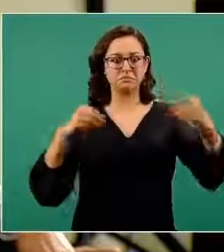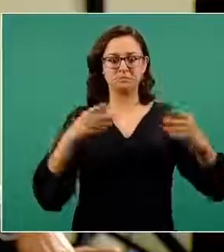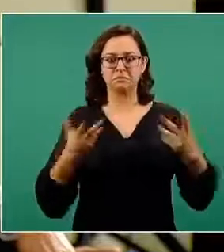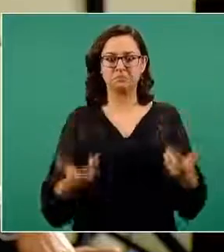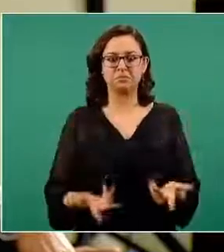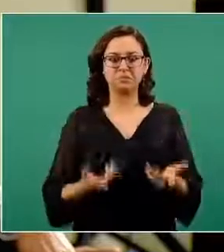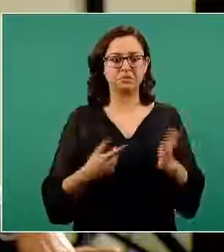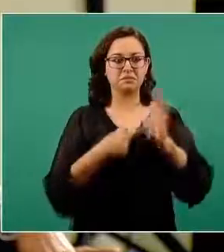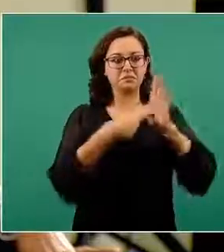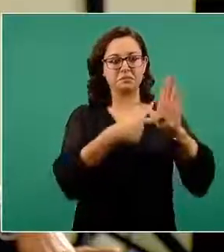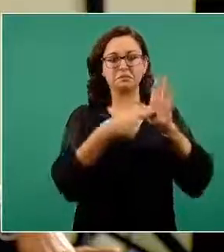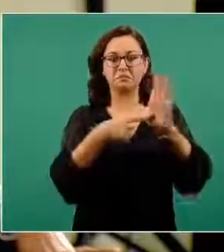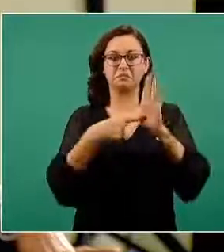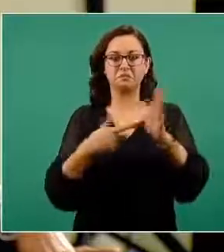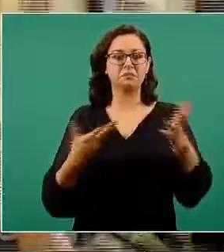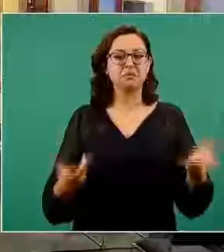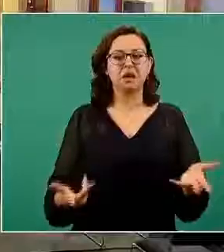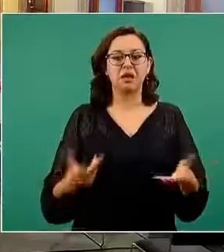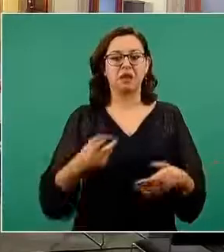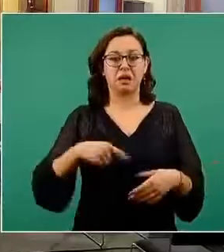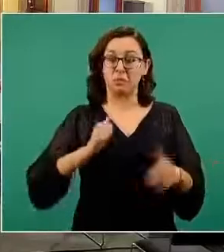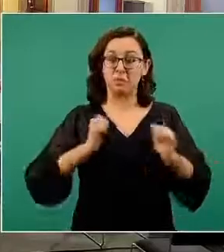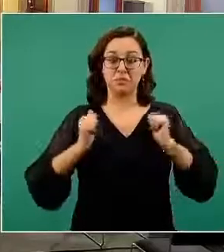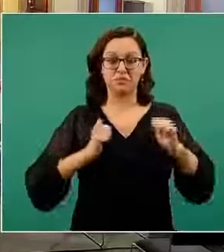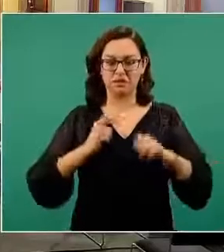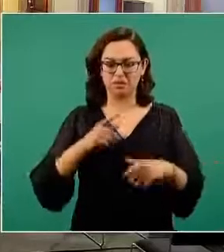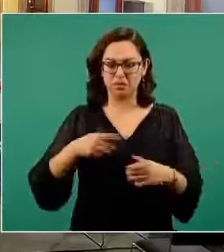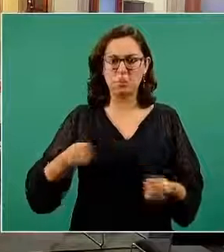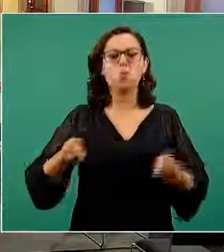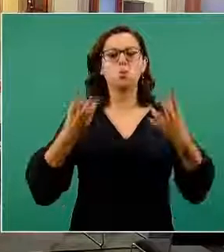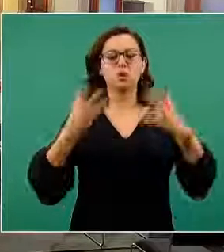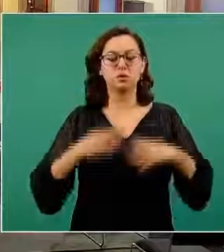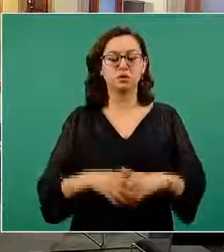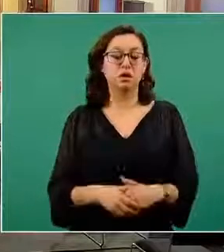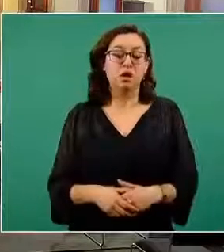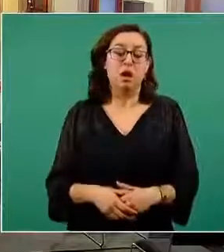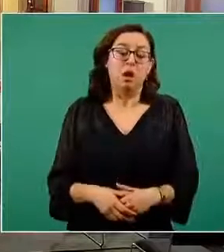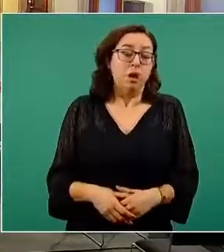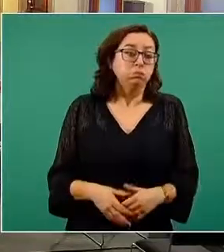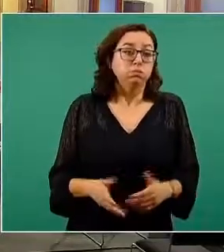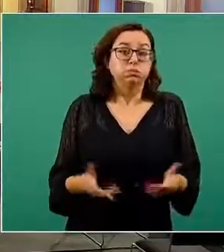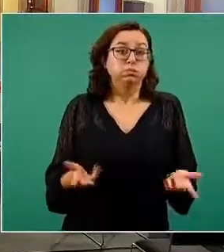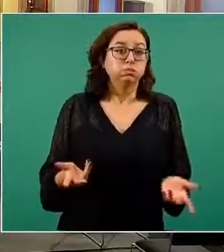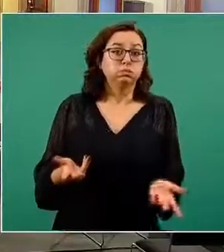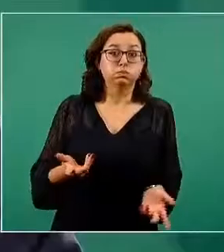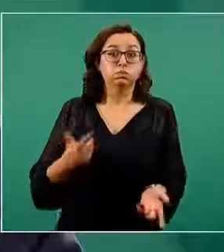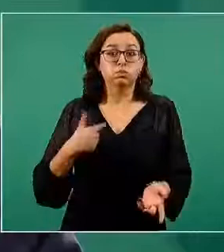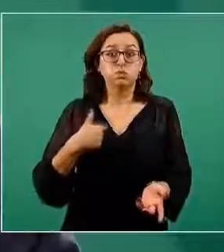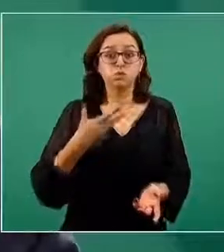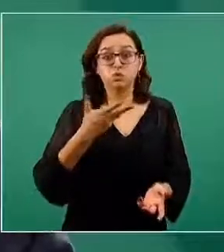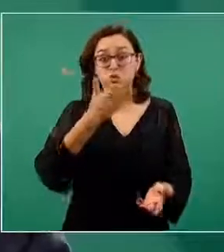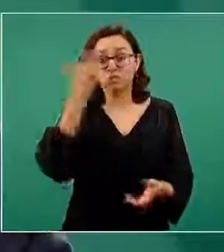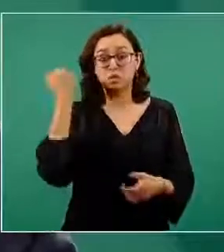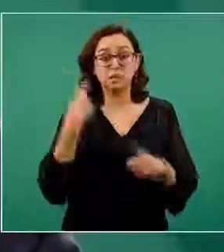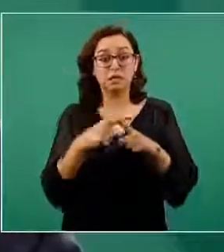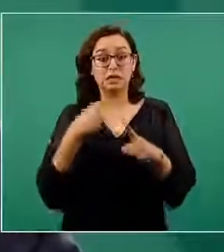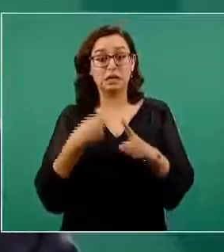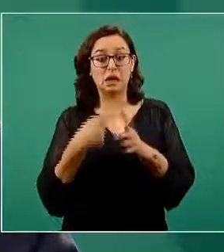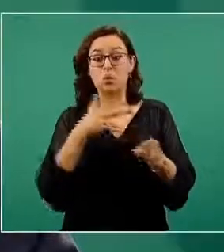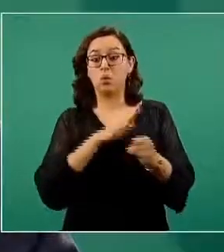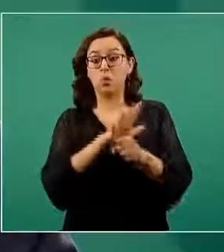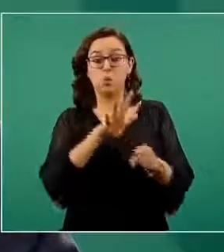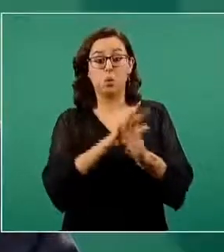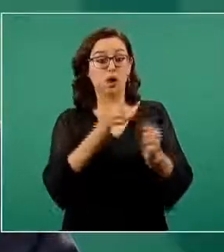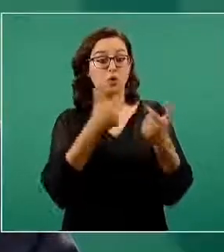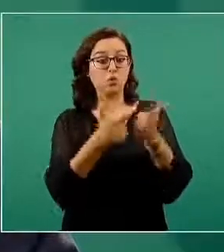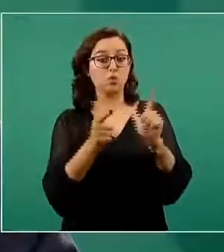del árbol caído, no sé cómo se dirían coloquialmente. Lo comento como fenómeno, no me corresponde identificar a partidos políticos en particular y menos en estos